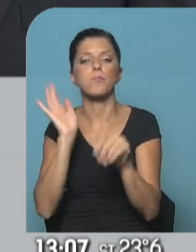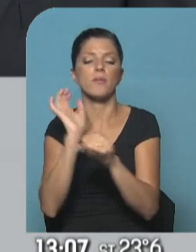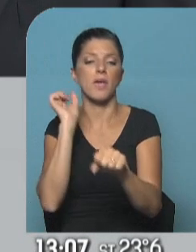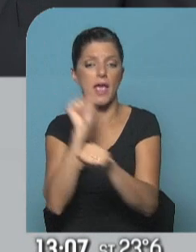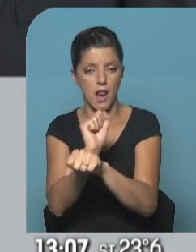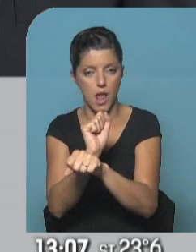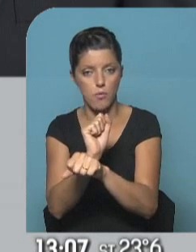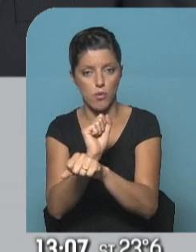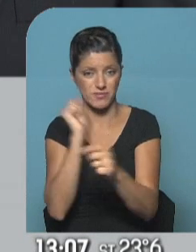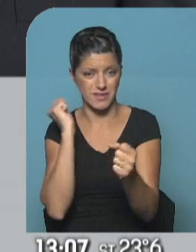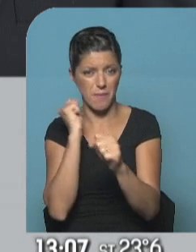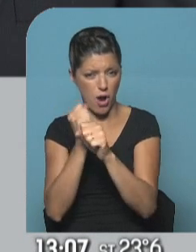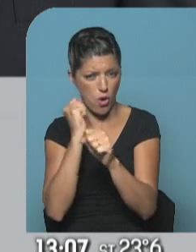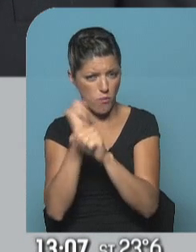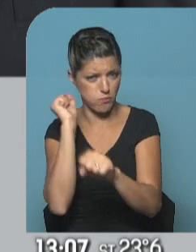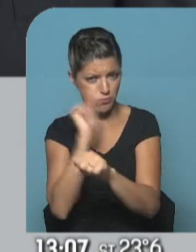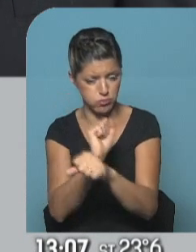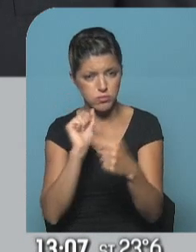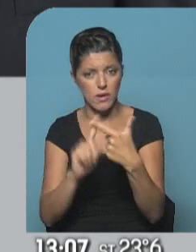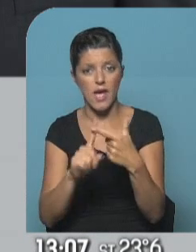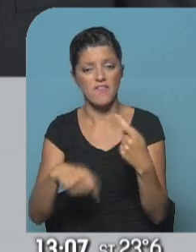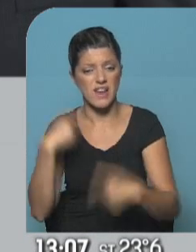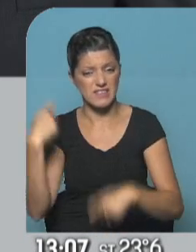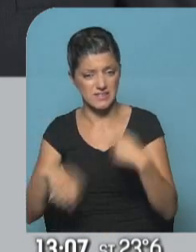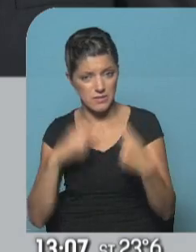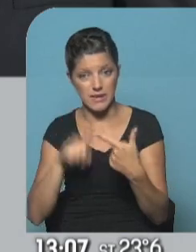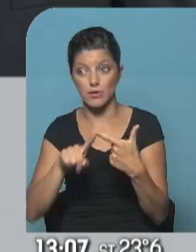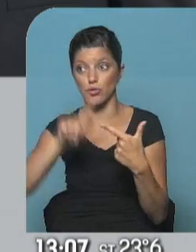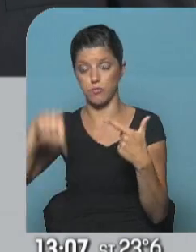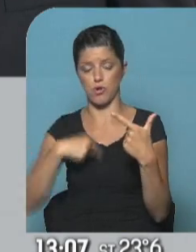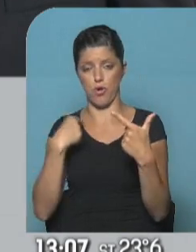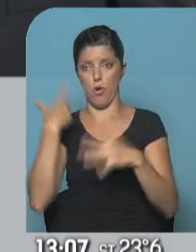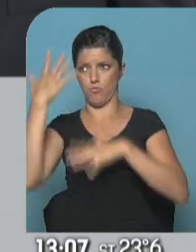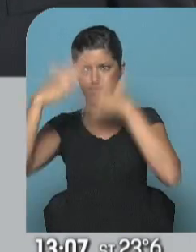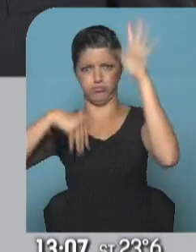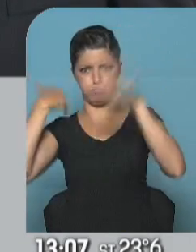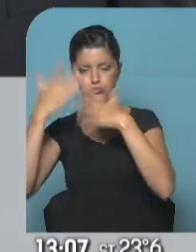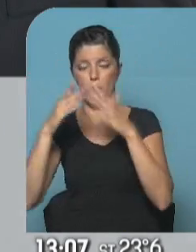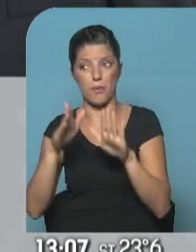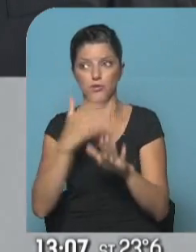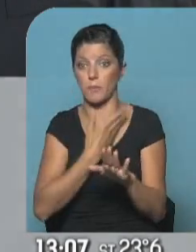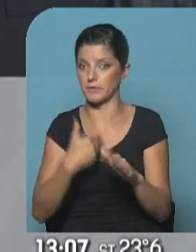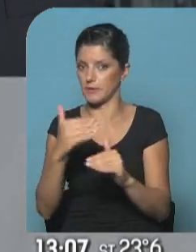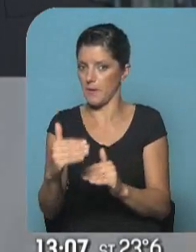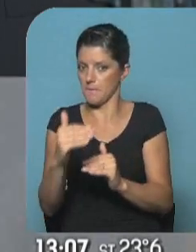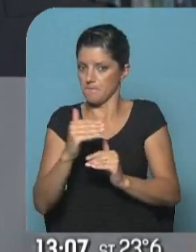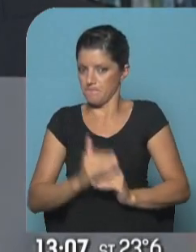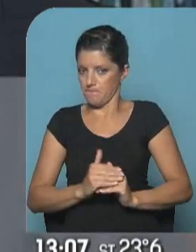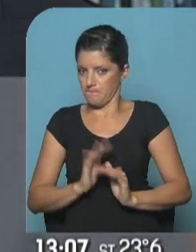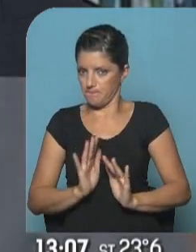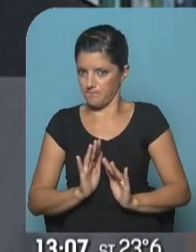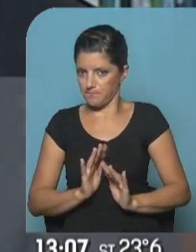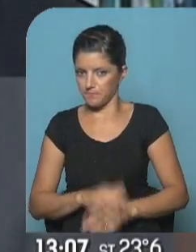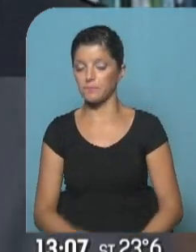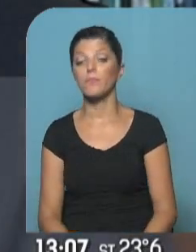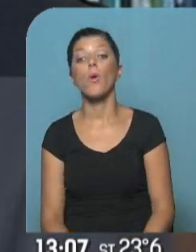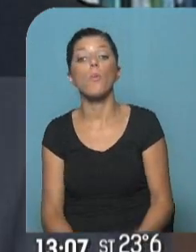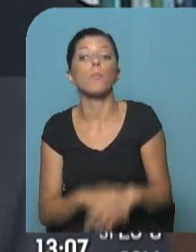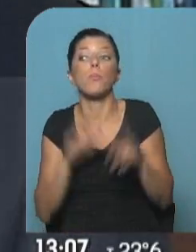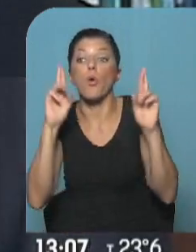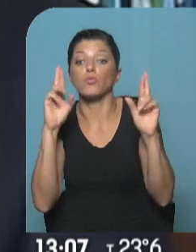PT, pasando por el PMDB, el partido de Temer, que es un partido histórico en Brasil, y hasta los otros partidos